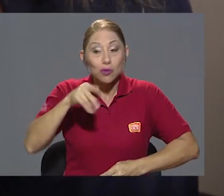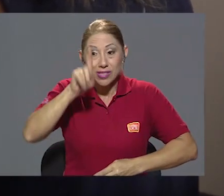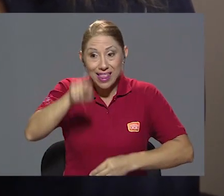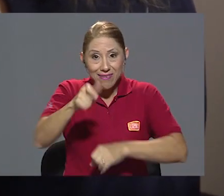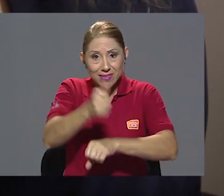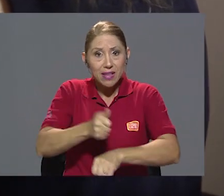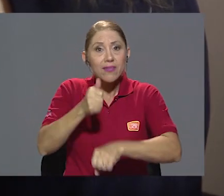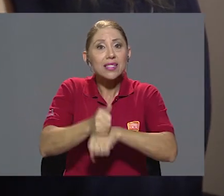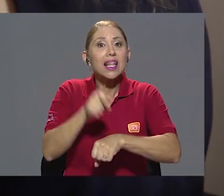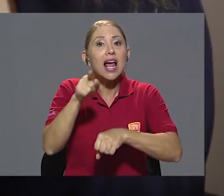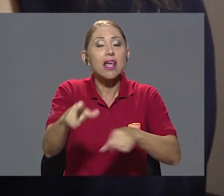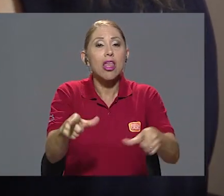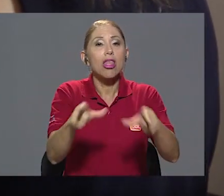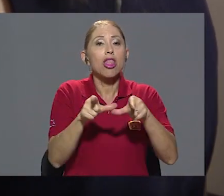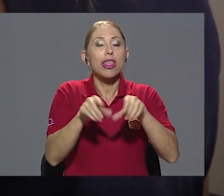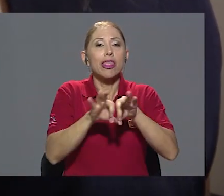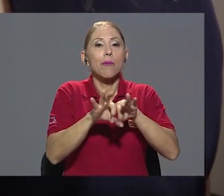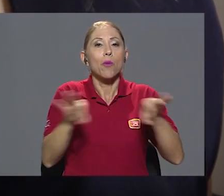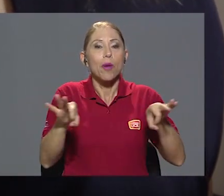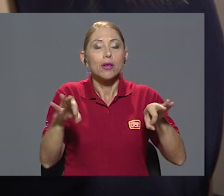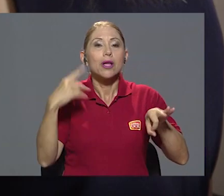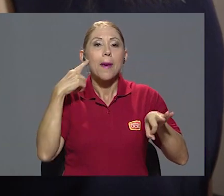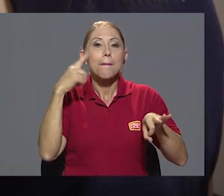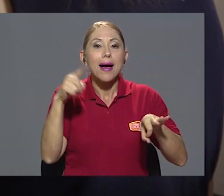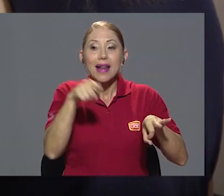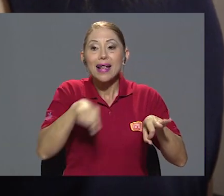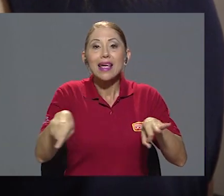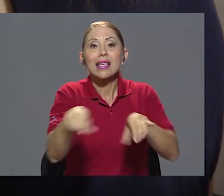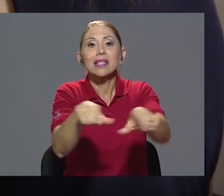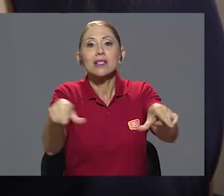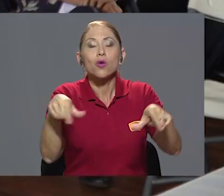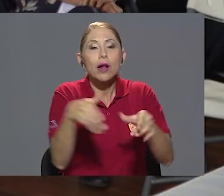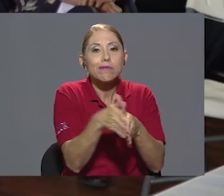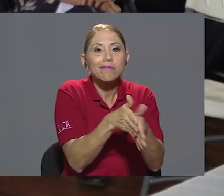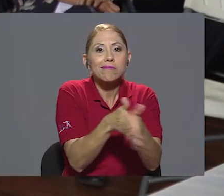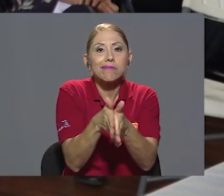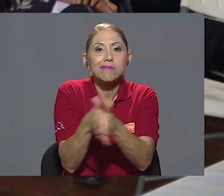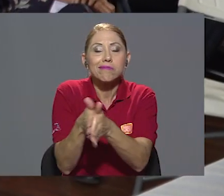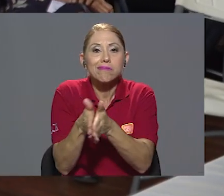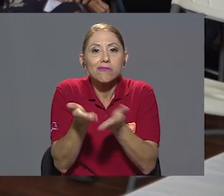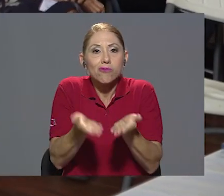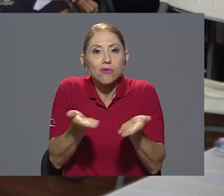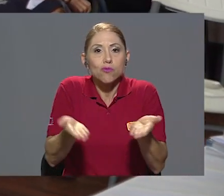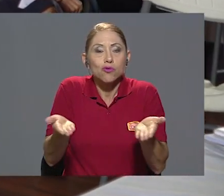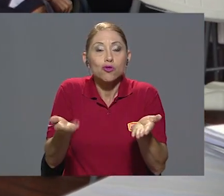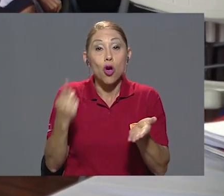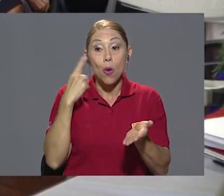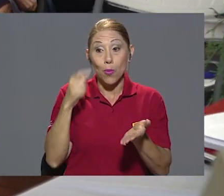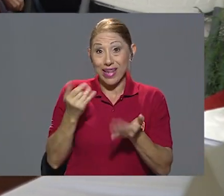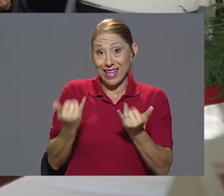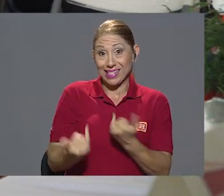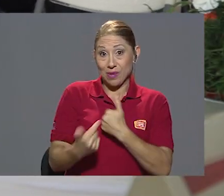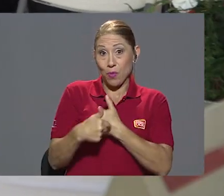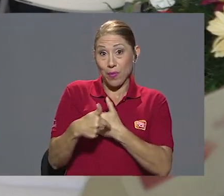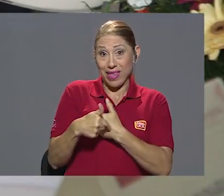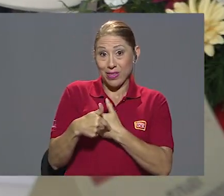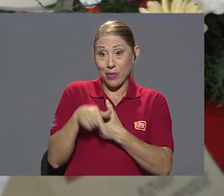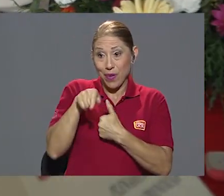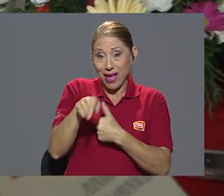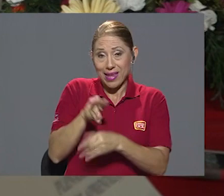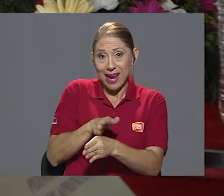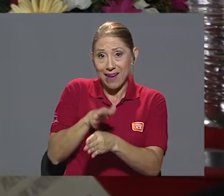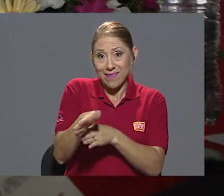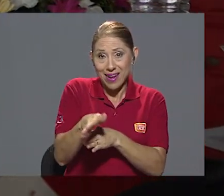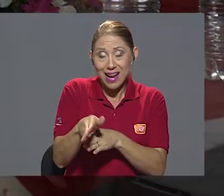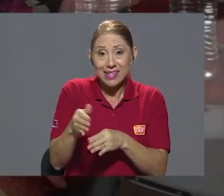de diplomados para el aprovechamiento de los recursos de la zona. Esto ya que las carreras que se imparten en este momento